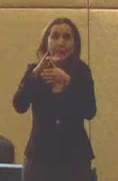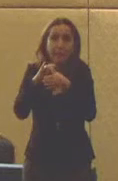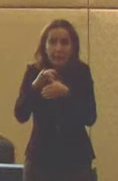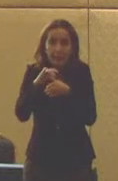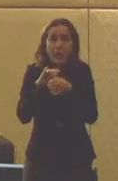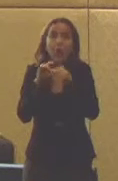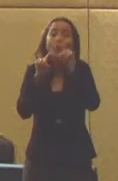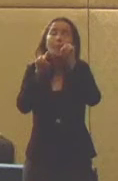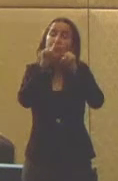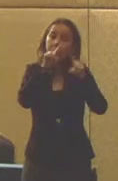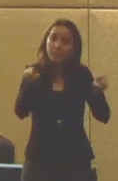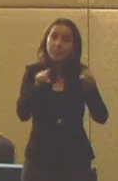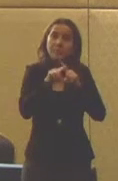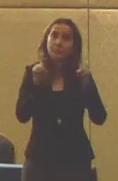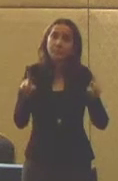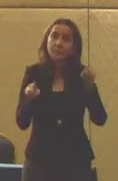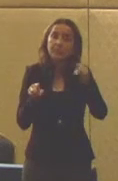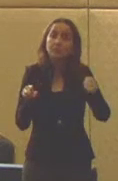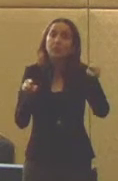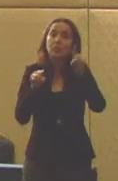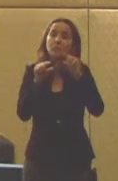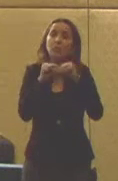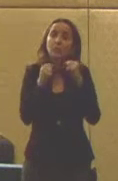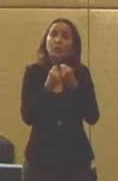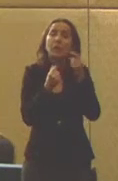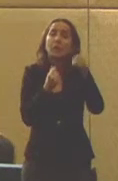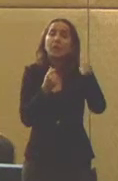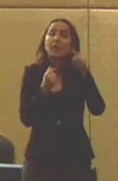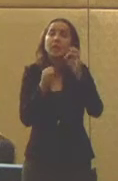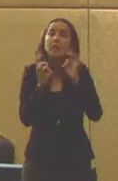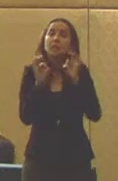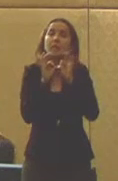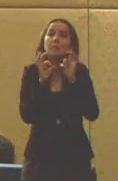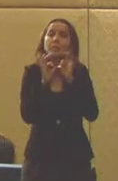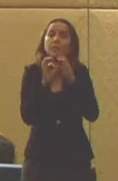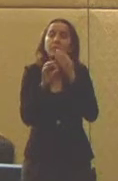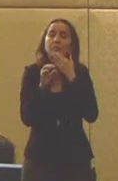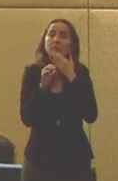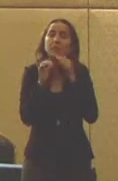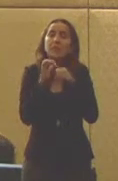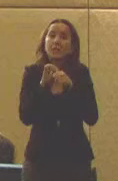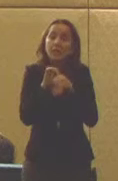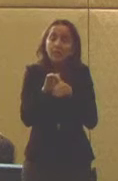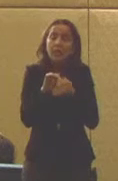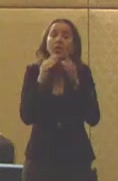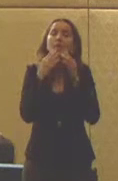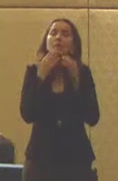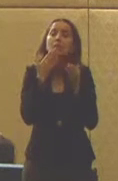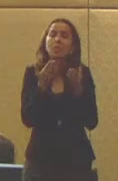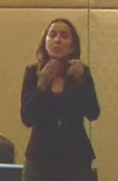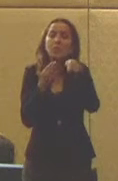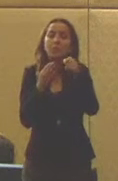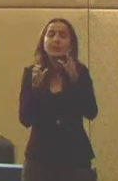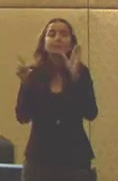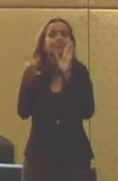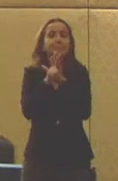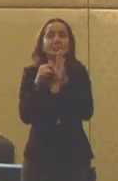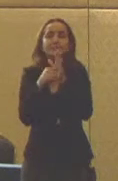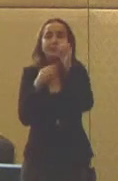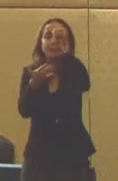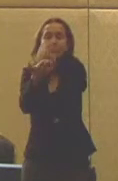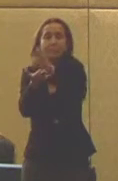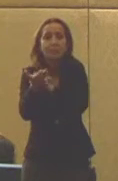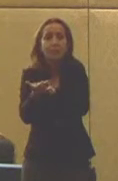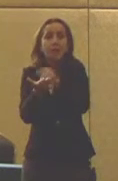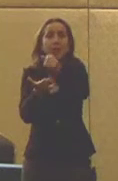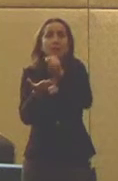además de eso, esos sectores que tienen mandatorio incorporar la gestión de riesgo, la reducción de riesgo, no tienen mandatorio incorporar la identificación. O sea, ahí